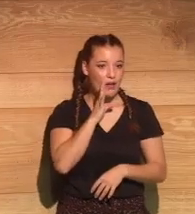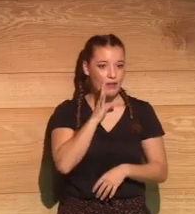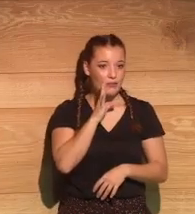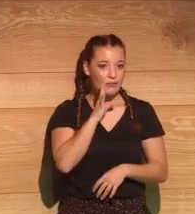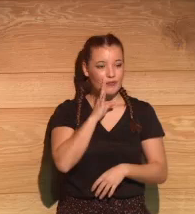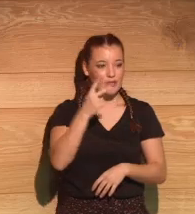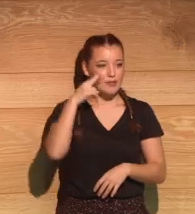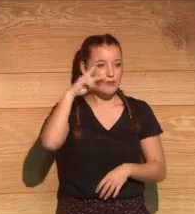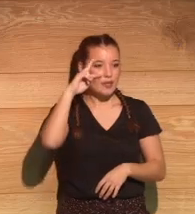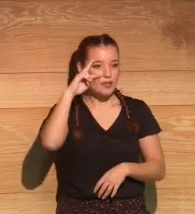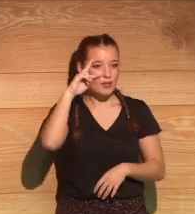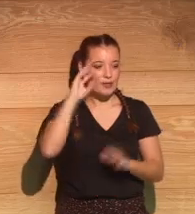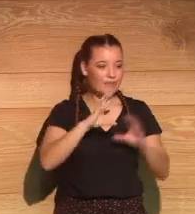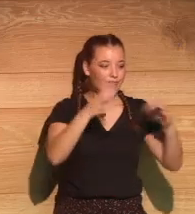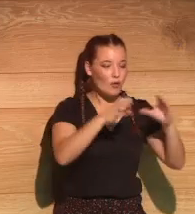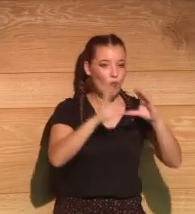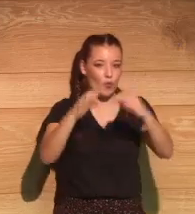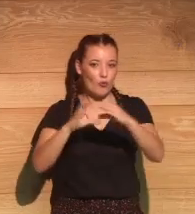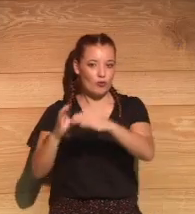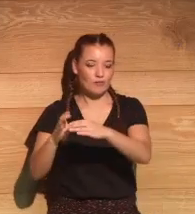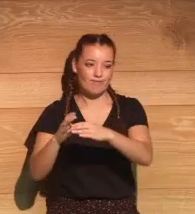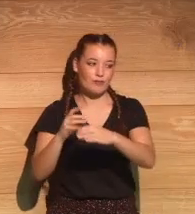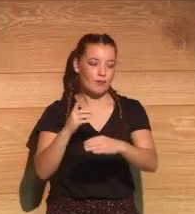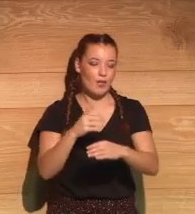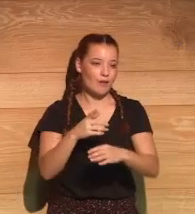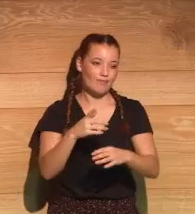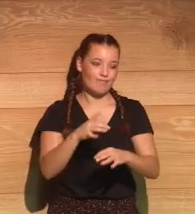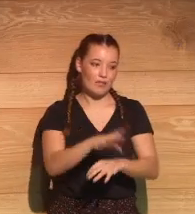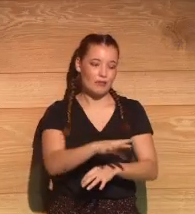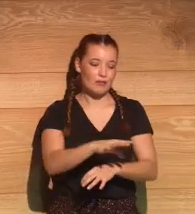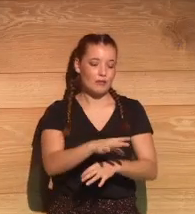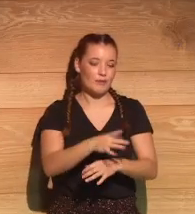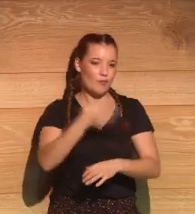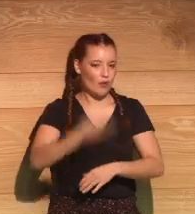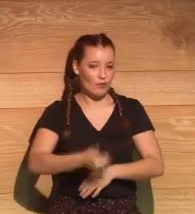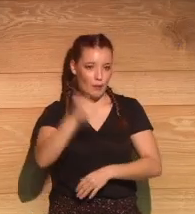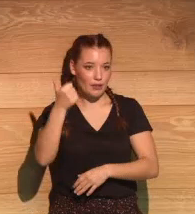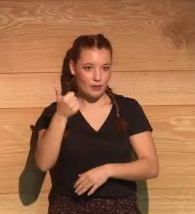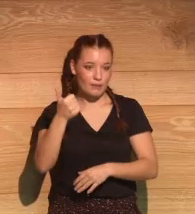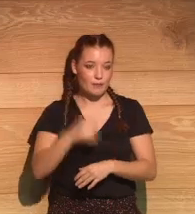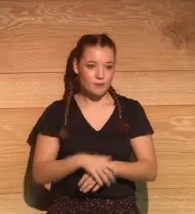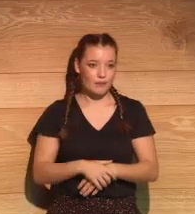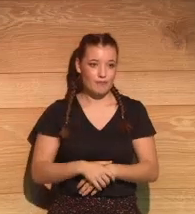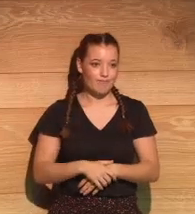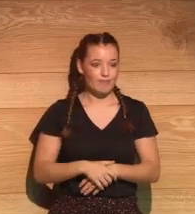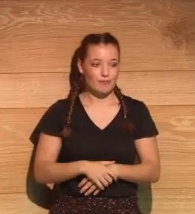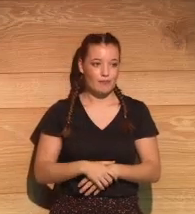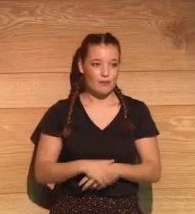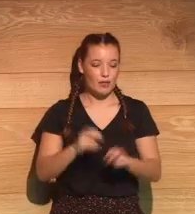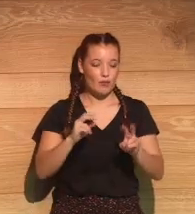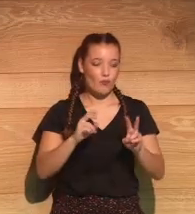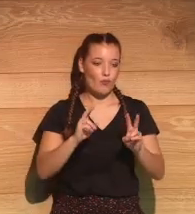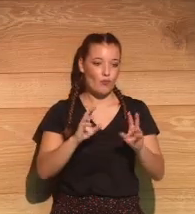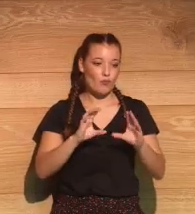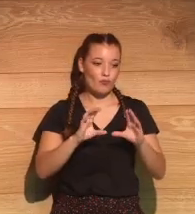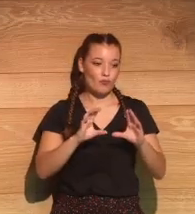es mucho más determinante, y de formación, y de raza también, y de género, y de religión, que la cuestión generacional,